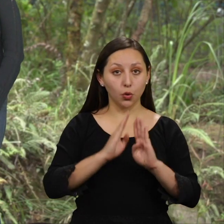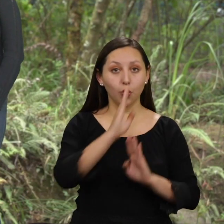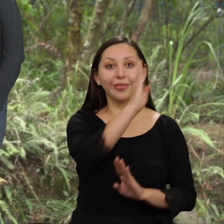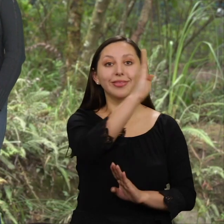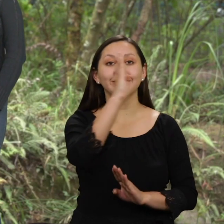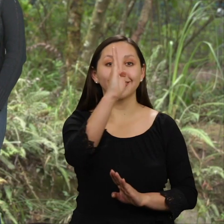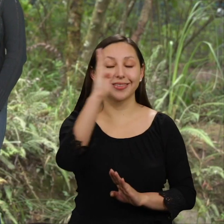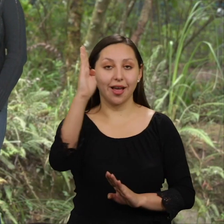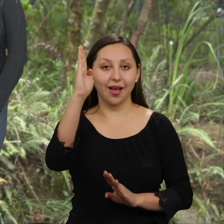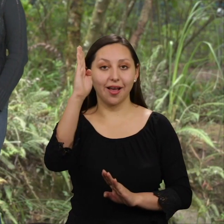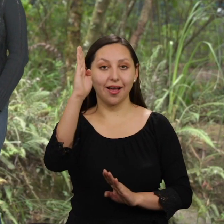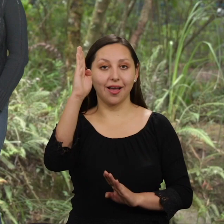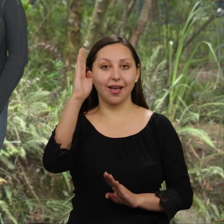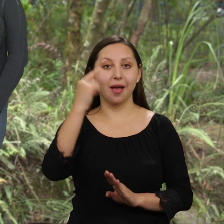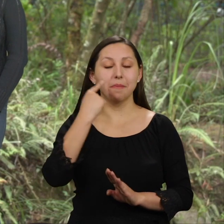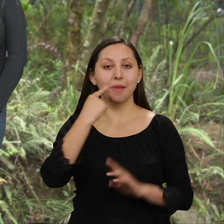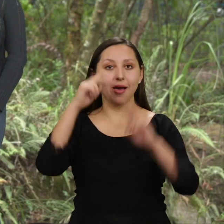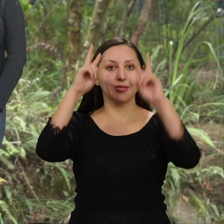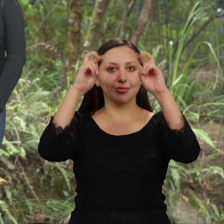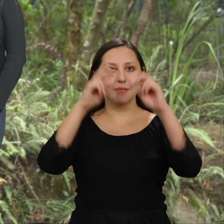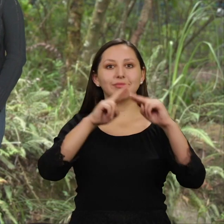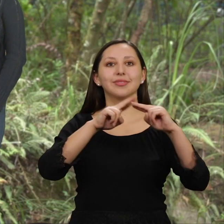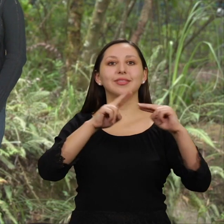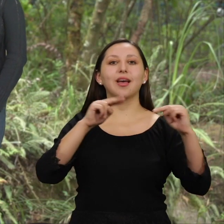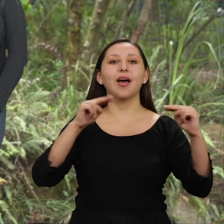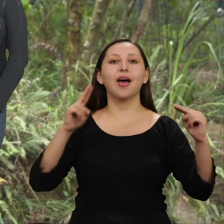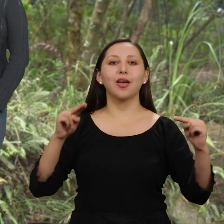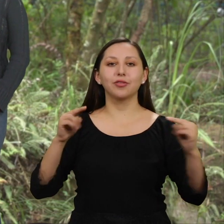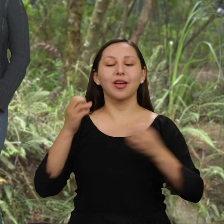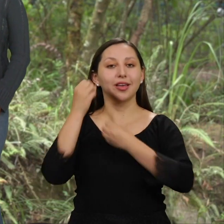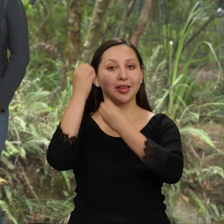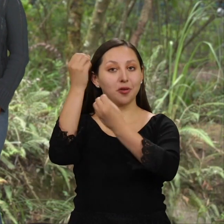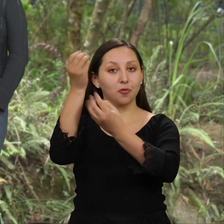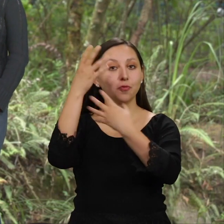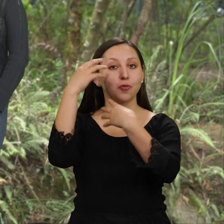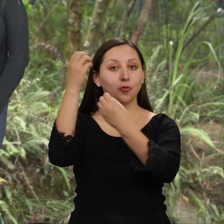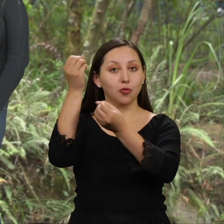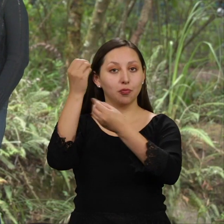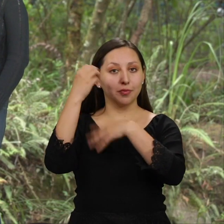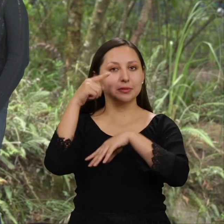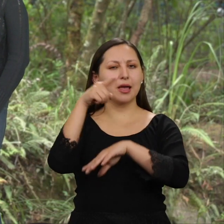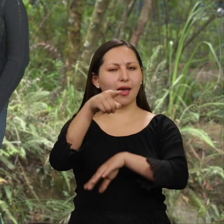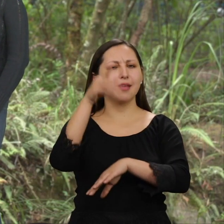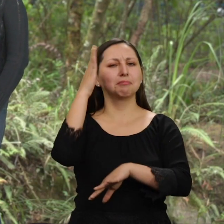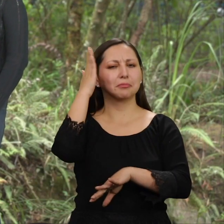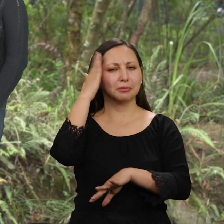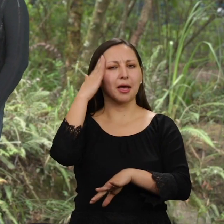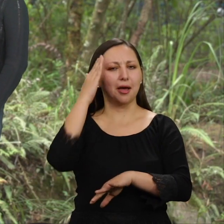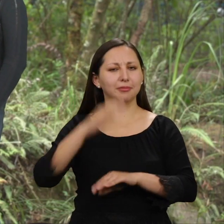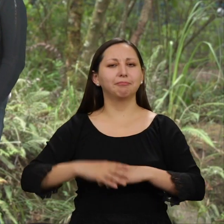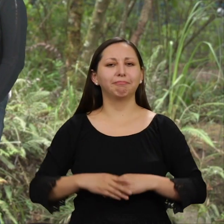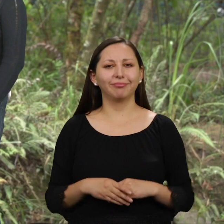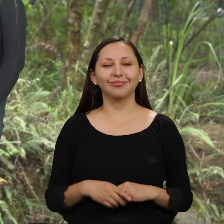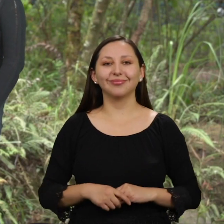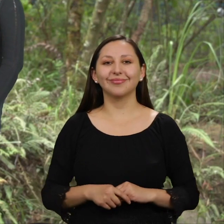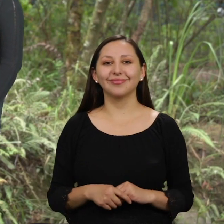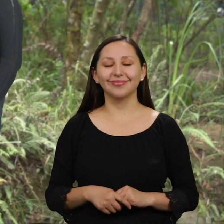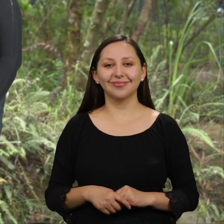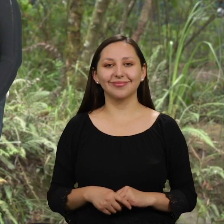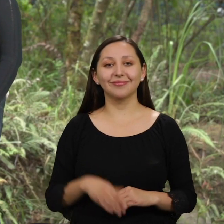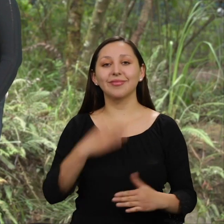olvidarlo, nos acaba de dar un gran consejo y aparte nos envía a que veamos más información Eso se llama contar con gente que sabe lo que hace